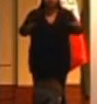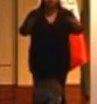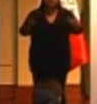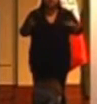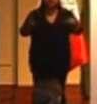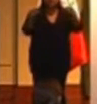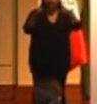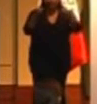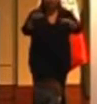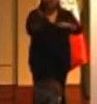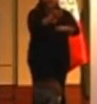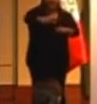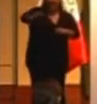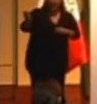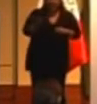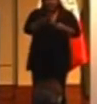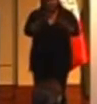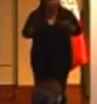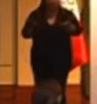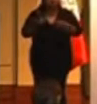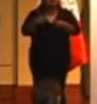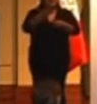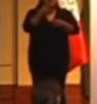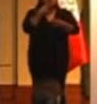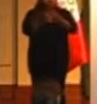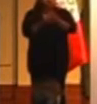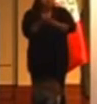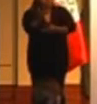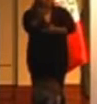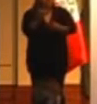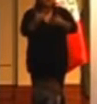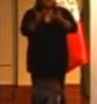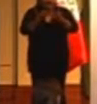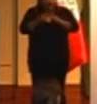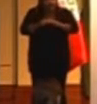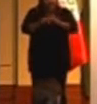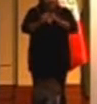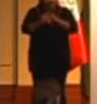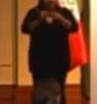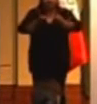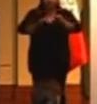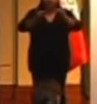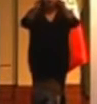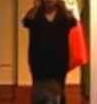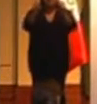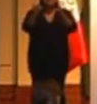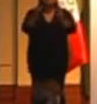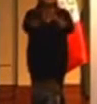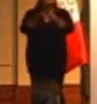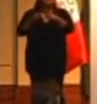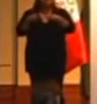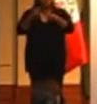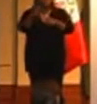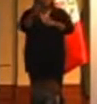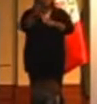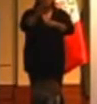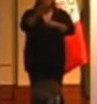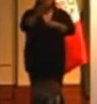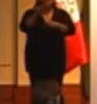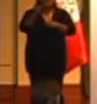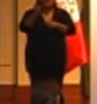promotor. Esto es algo muy novedoso, queremos seguir creciendo. Y tenemos un comité